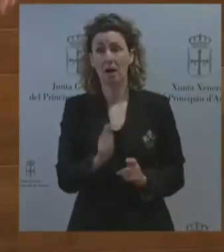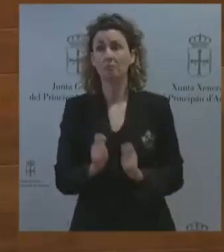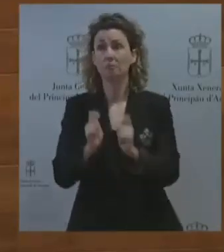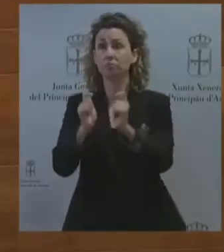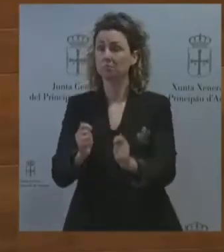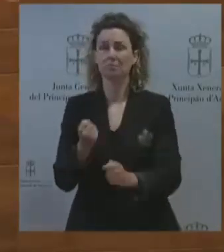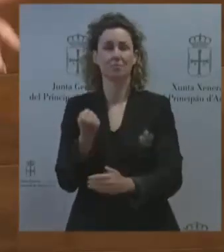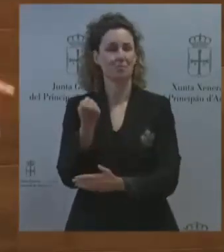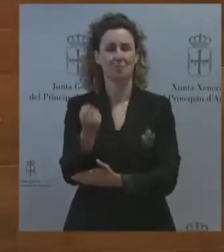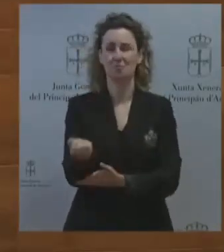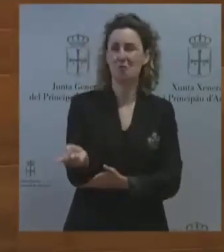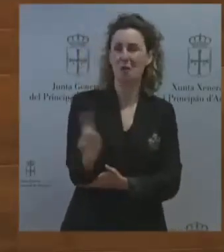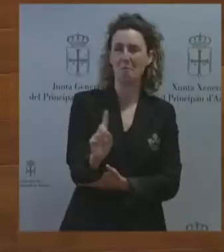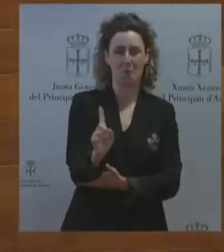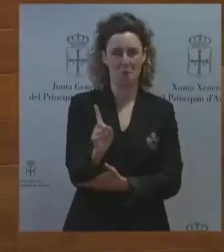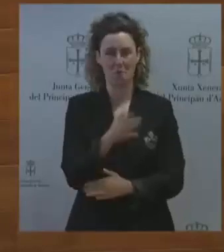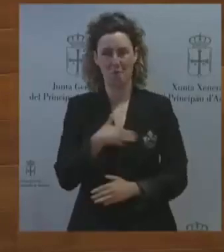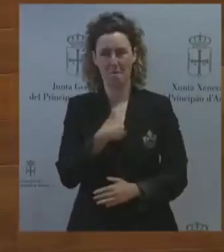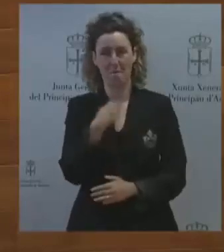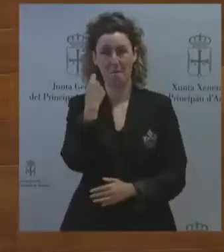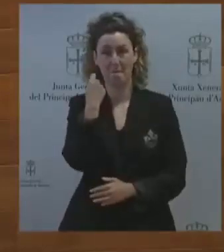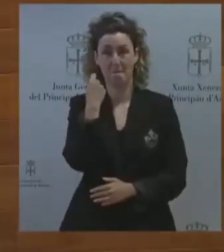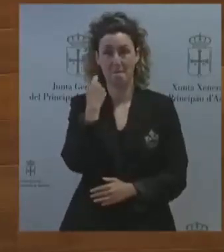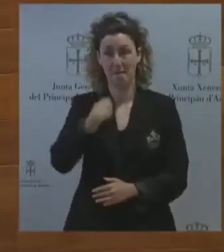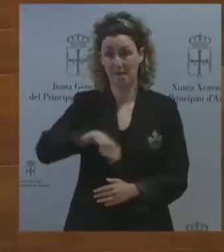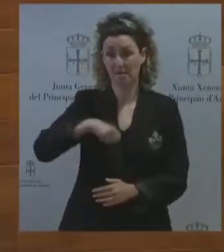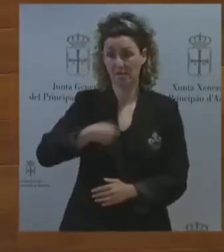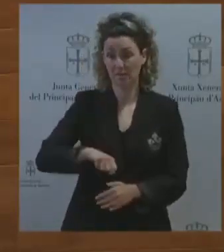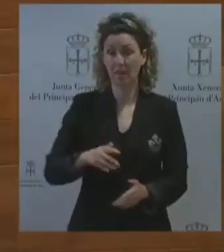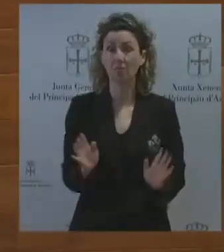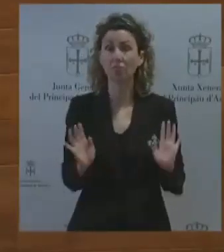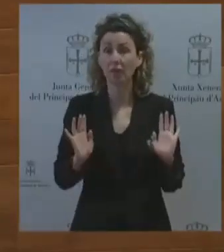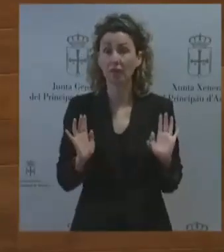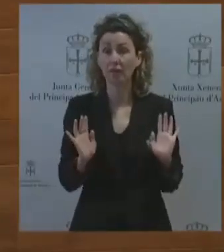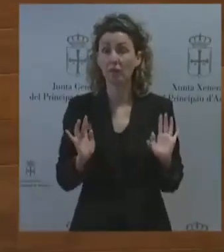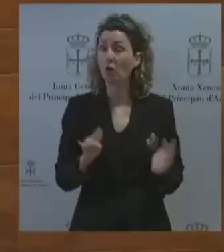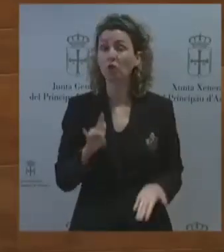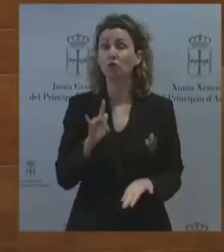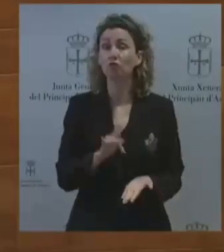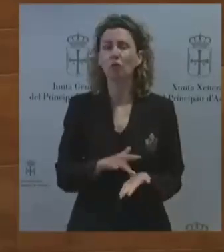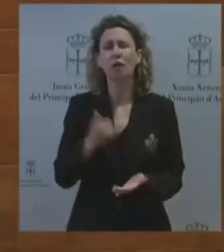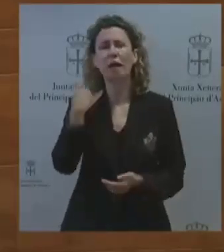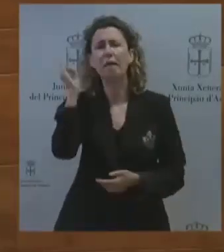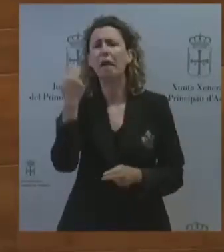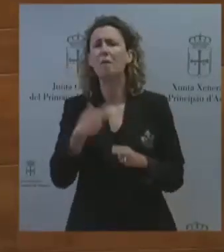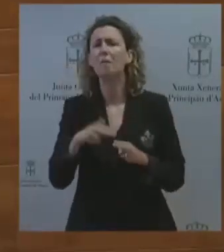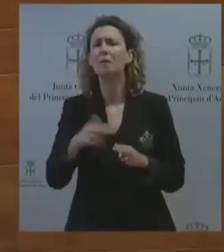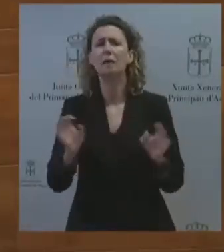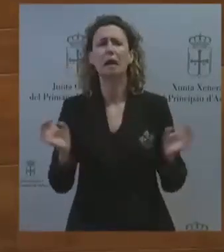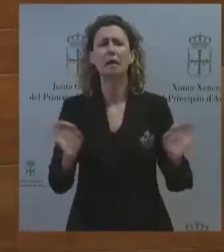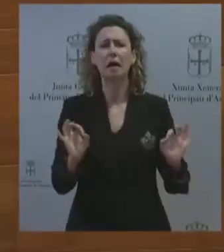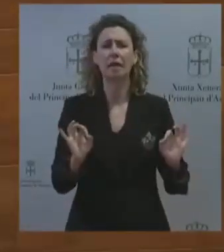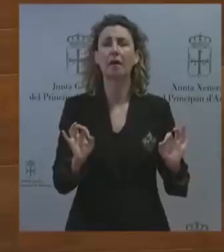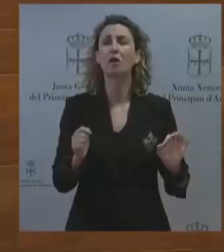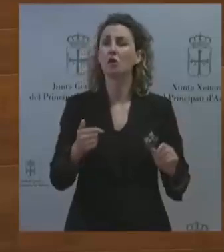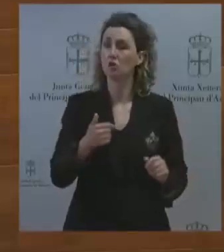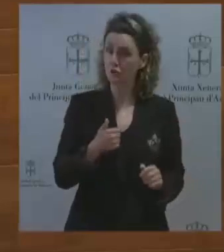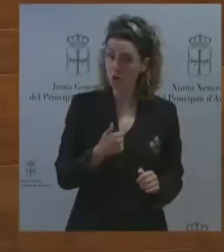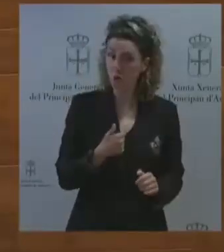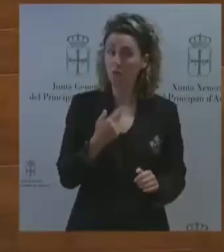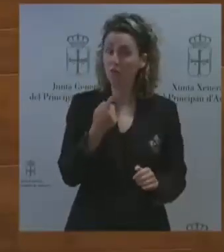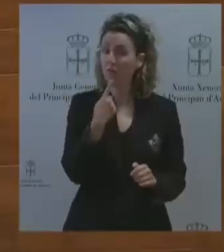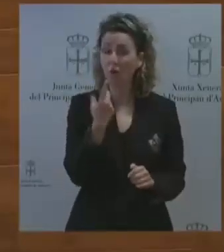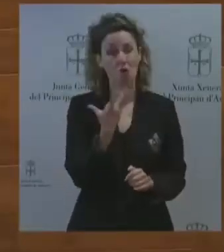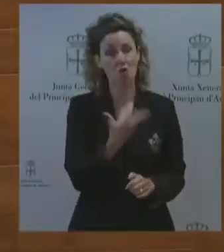porque nosotros no lo hacemos por un tema ideológico, como hacen ustedes, sino que lo haremos porque creemos que su proyecto fracasará, como ya lo ha